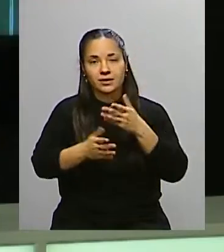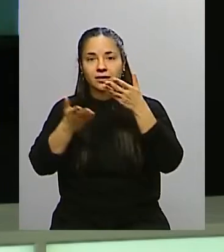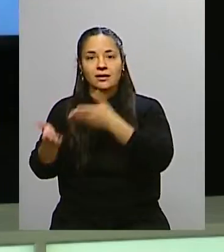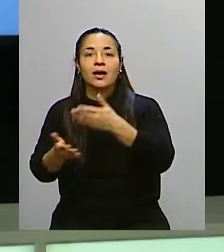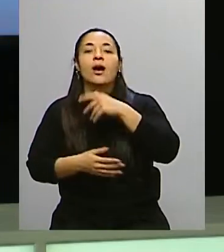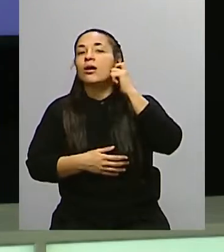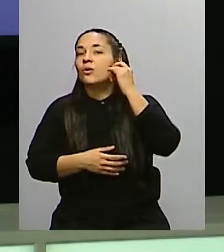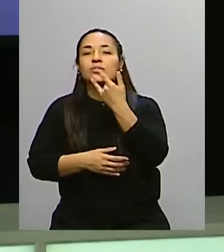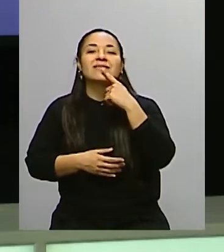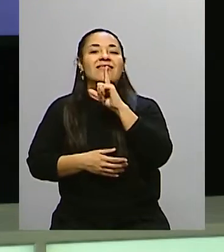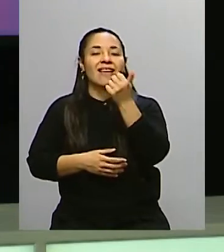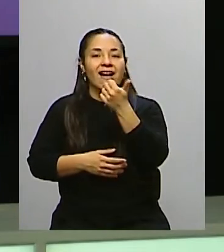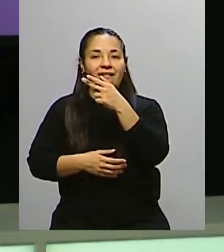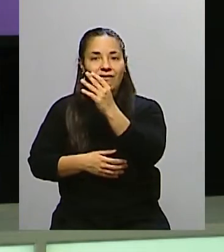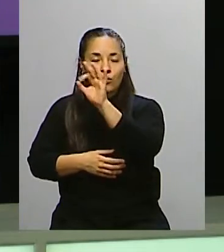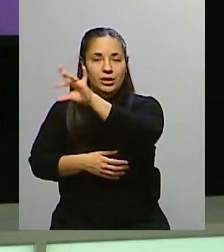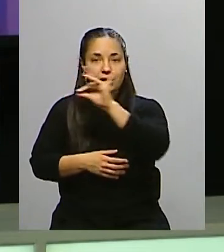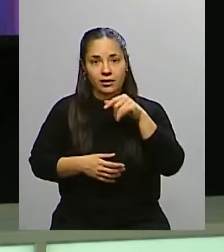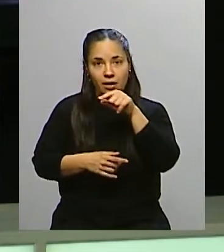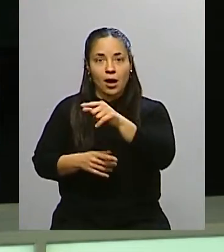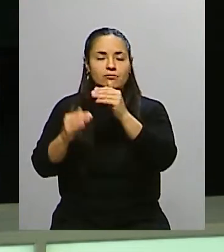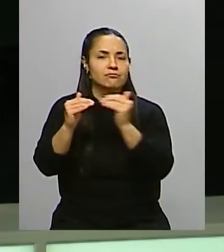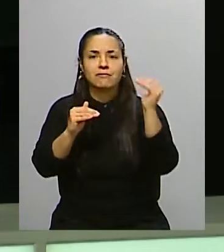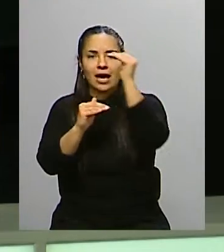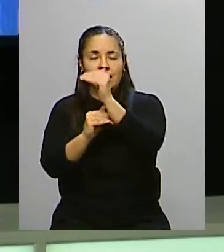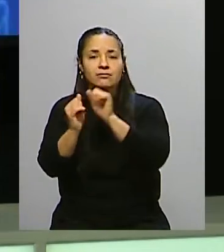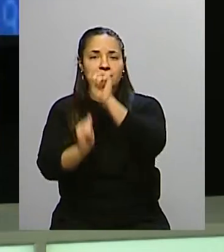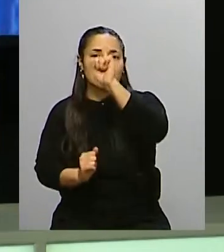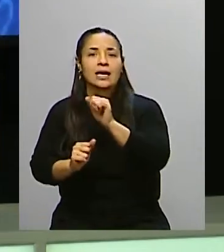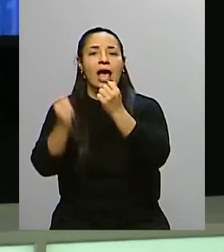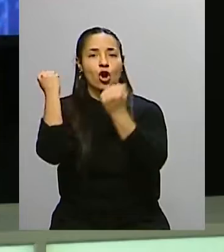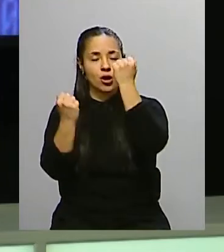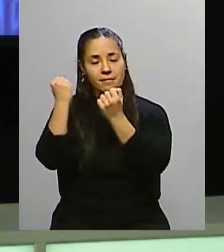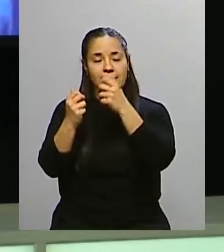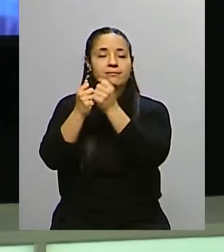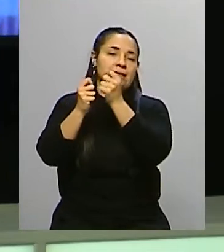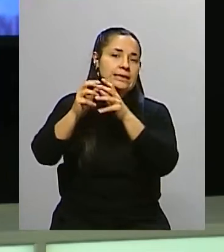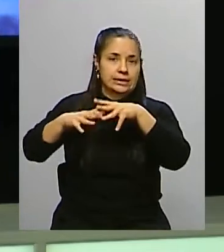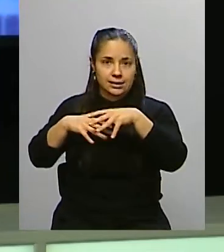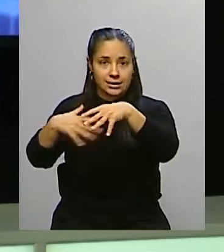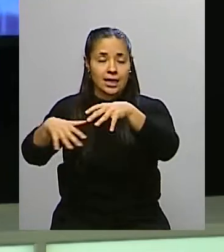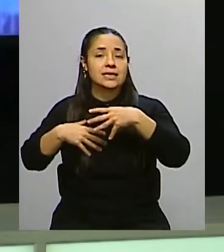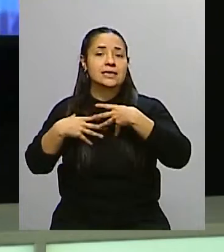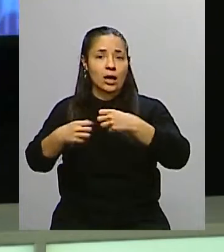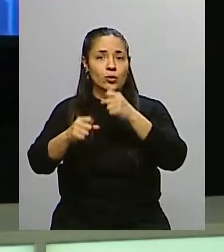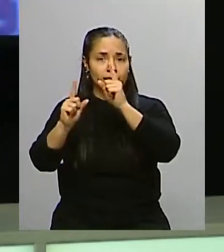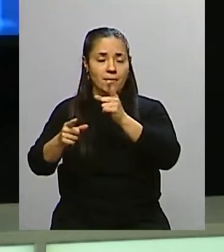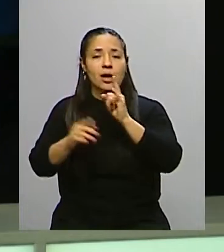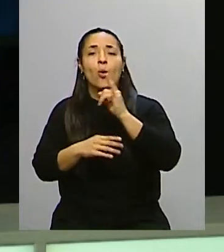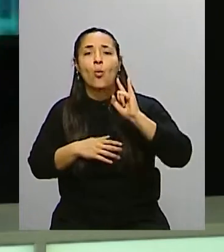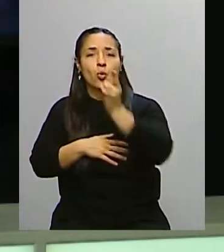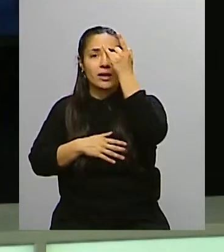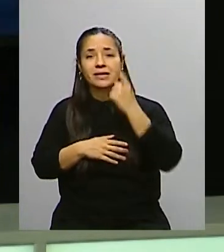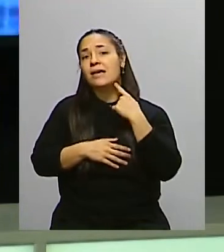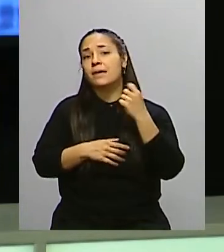Catón, magíster en Economía de la Salud y del Medicamento por la Universidad Pompeu Fabra, Barcelona, España, y se ha desempeñado como